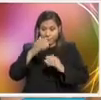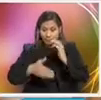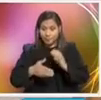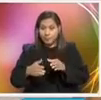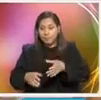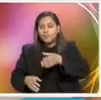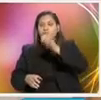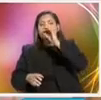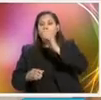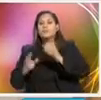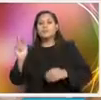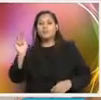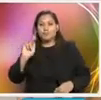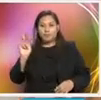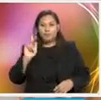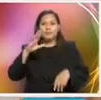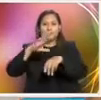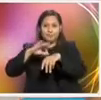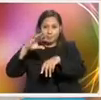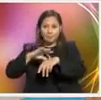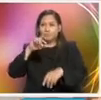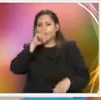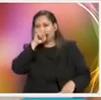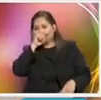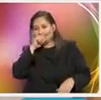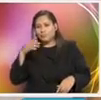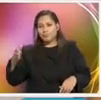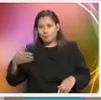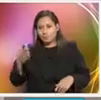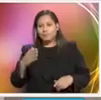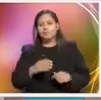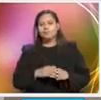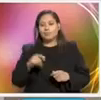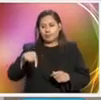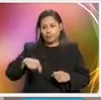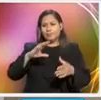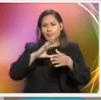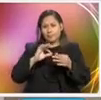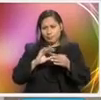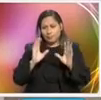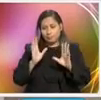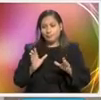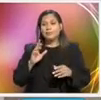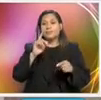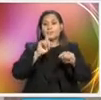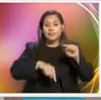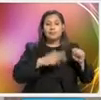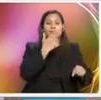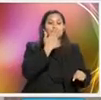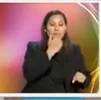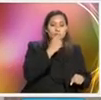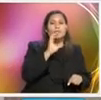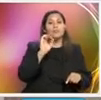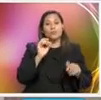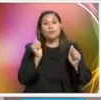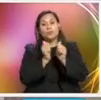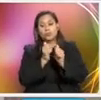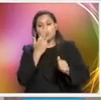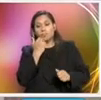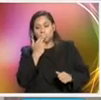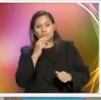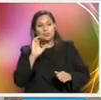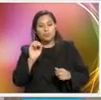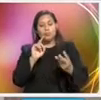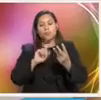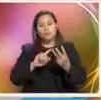proteína. Acuérdense que hemos hablado anteriormente aquí del diferentes shakes de proteína sin carbohidrato, con carbohidrato o para los Hulks, que son 3